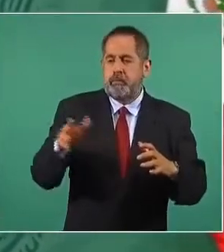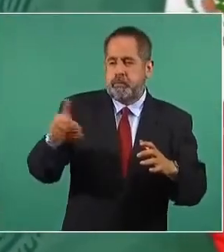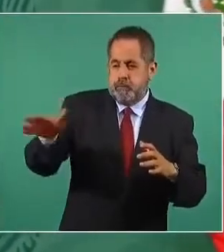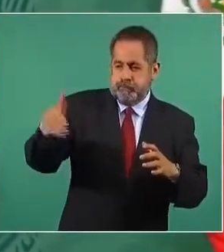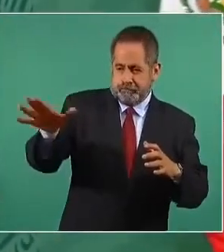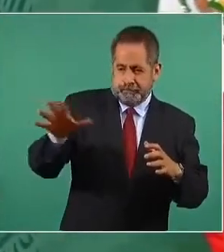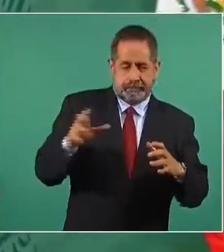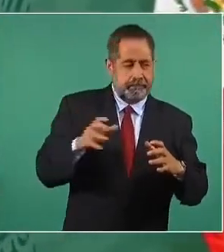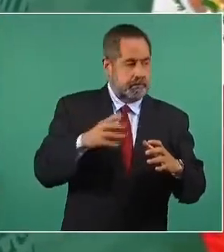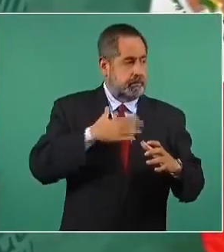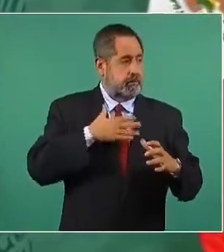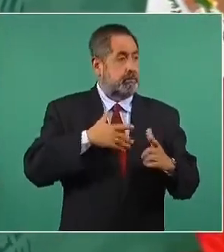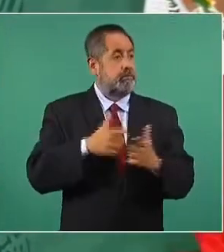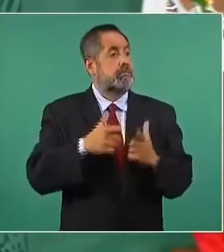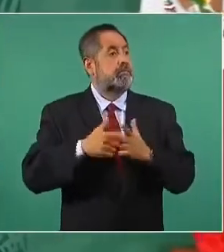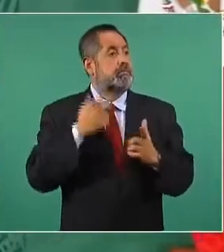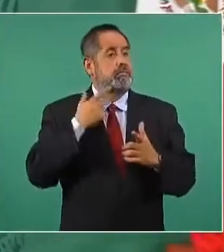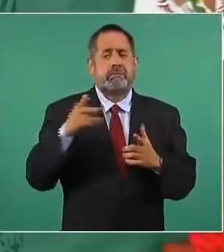cuenta,